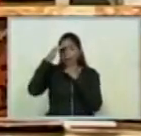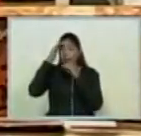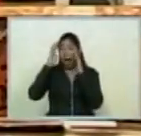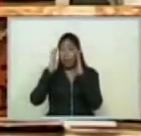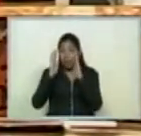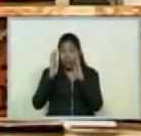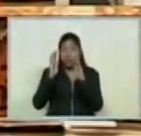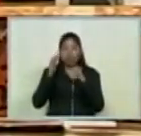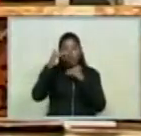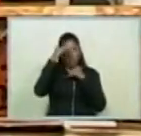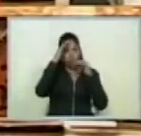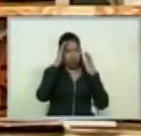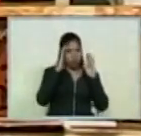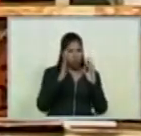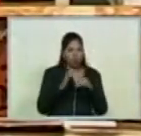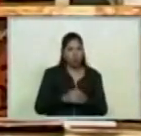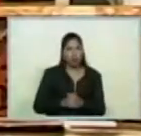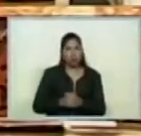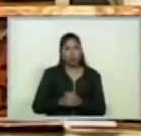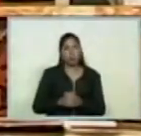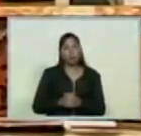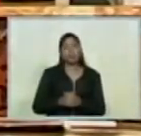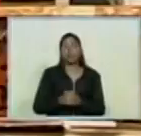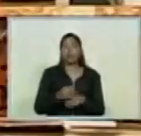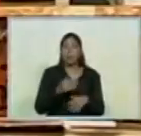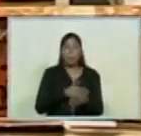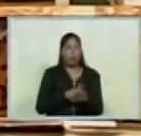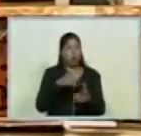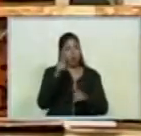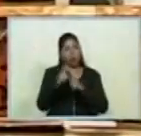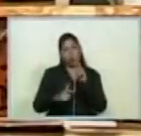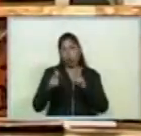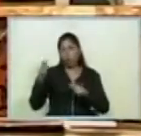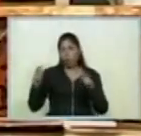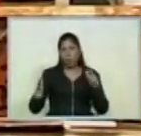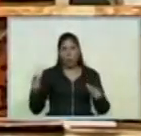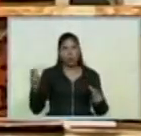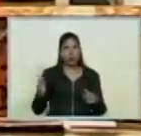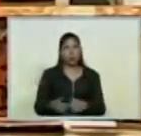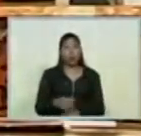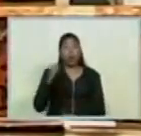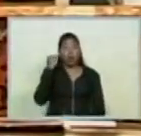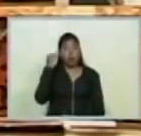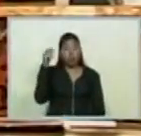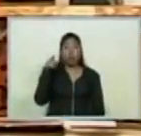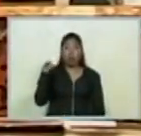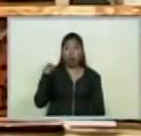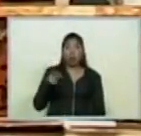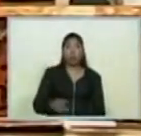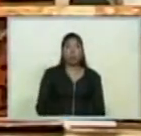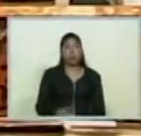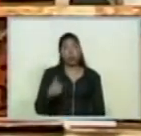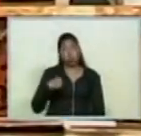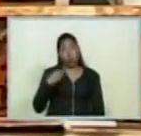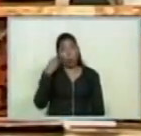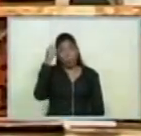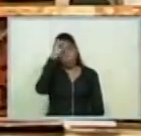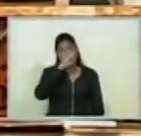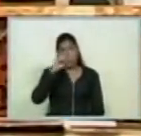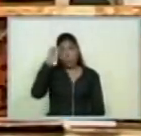millones de compatriotas desde el punto de vista integral. Esa idea de las bases de misiones, yo creo que